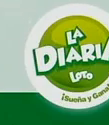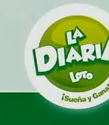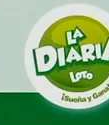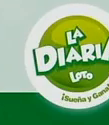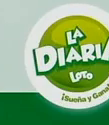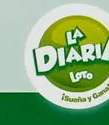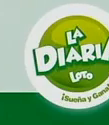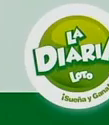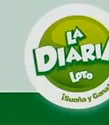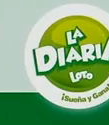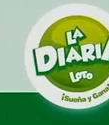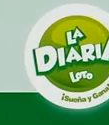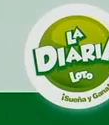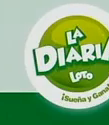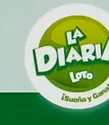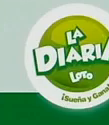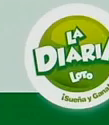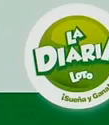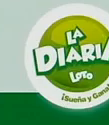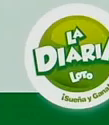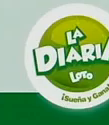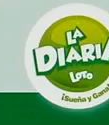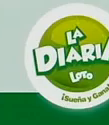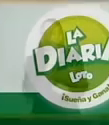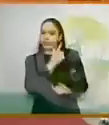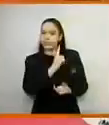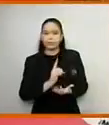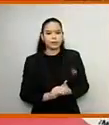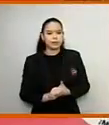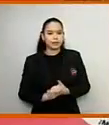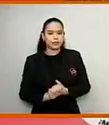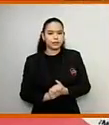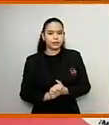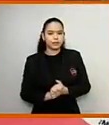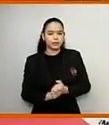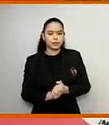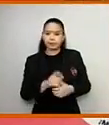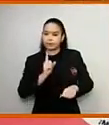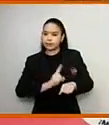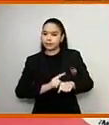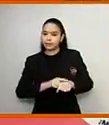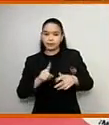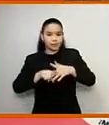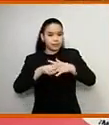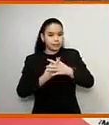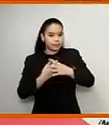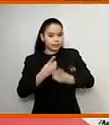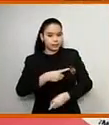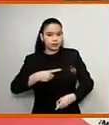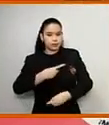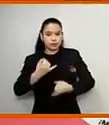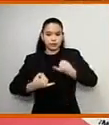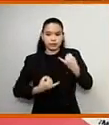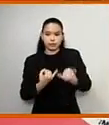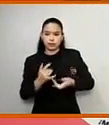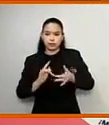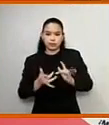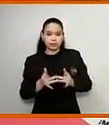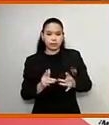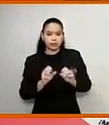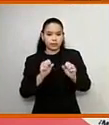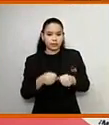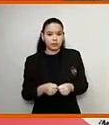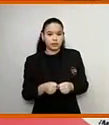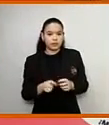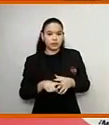Porque en Navidad aquí se gana y se goza con Loto. Ahora sí, damos inicio a nuestros juegos electrónicos y vamos a